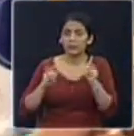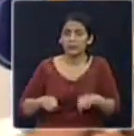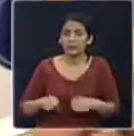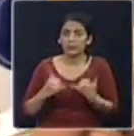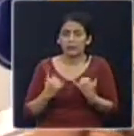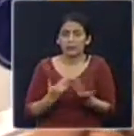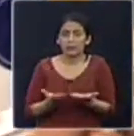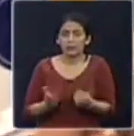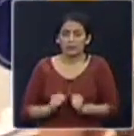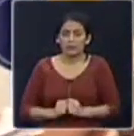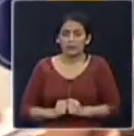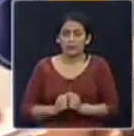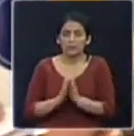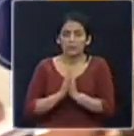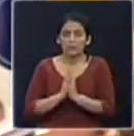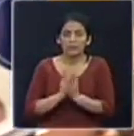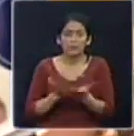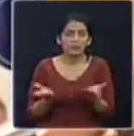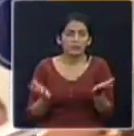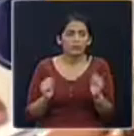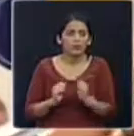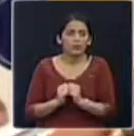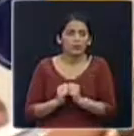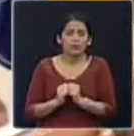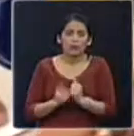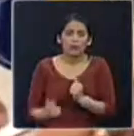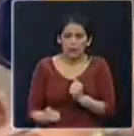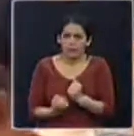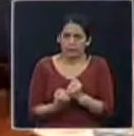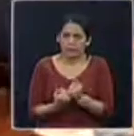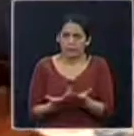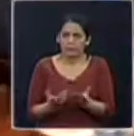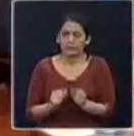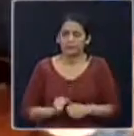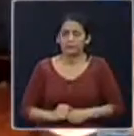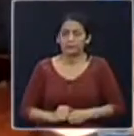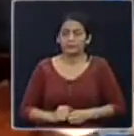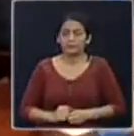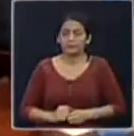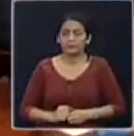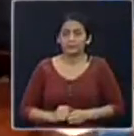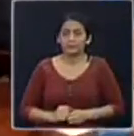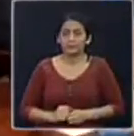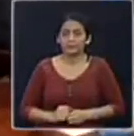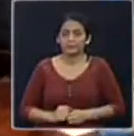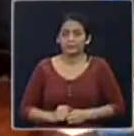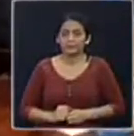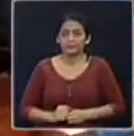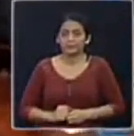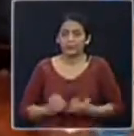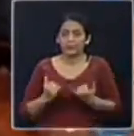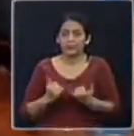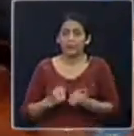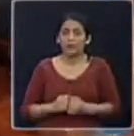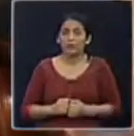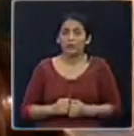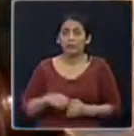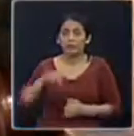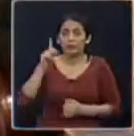nos dejen esos espacios dentro de estos programas. Con todos estos insumos se elaborará un proyecto